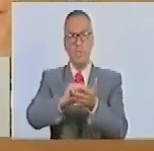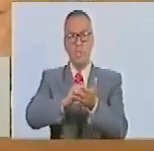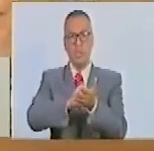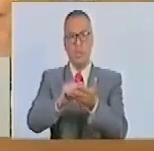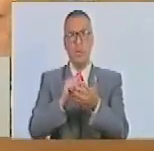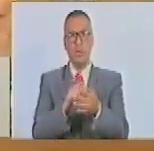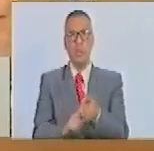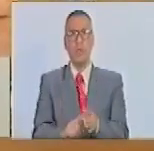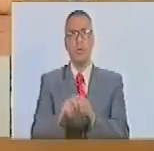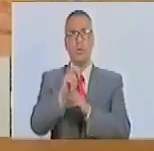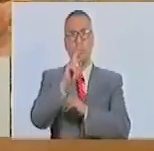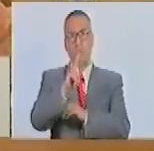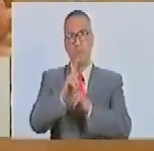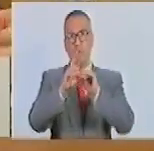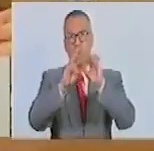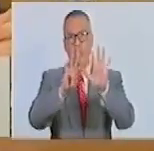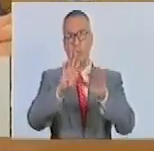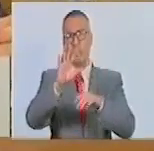en el artículo